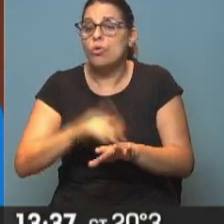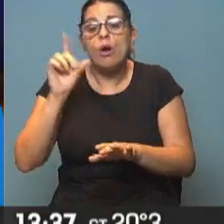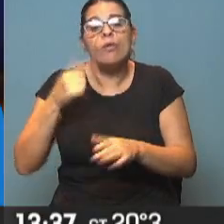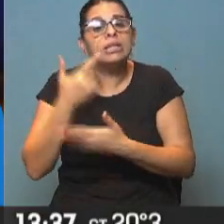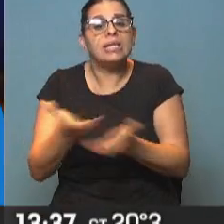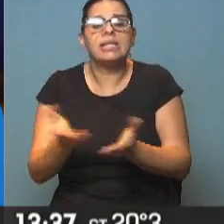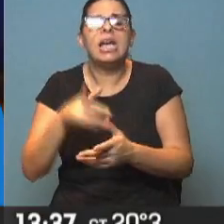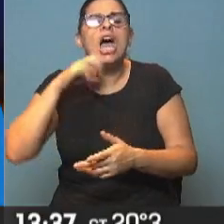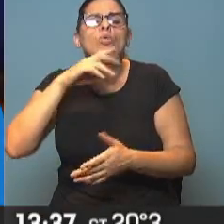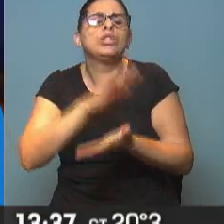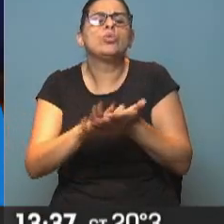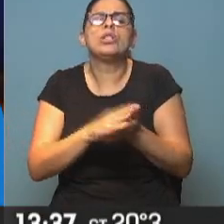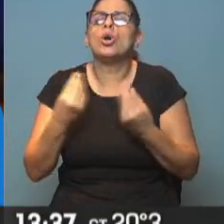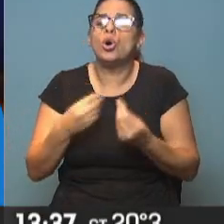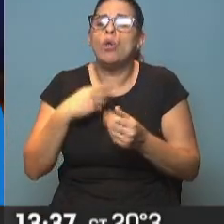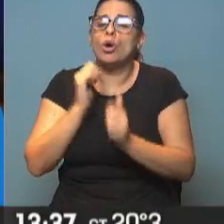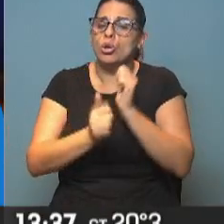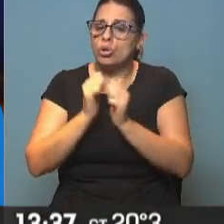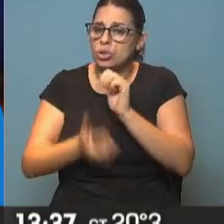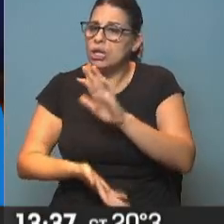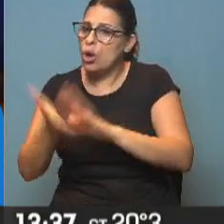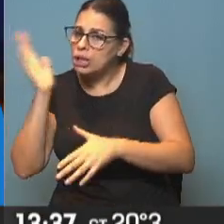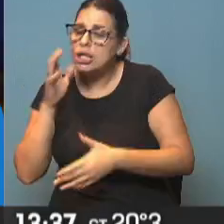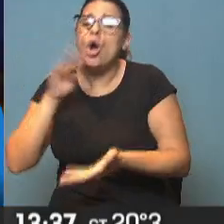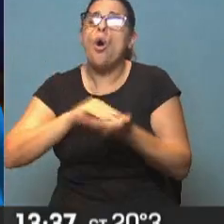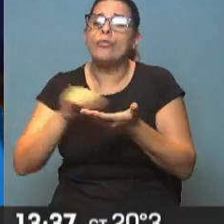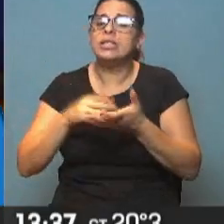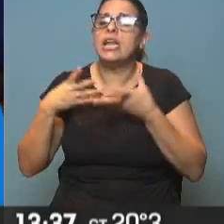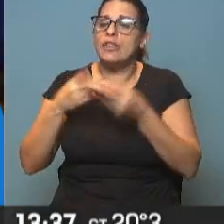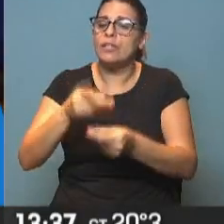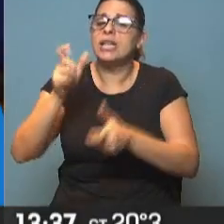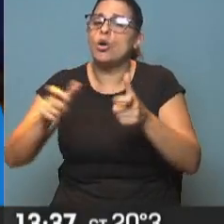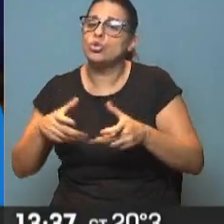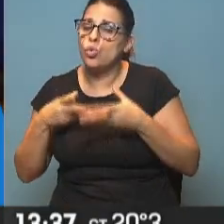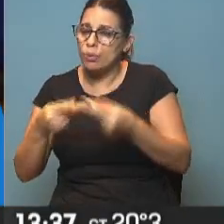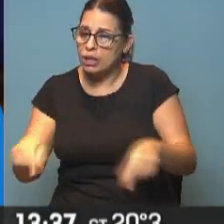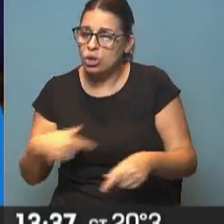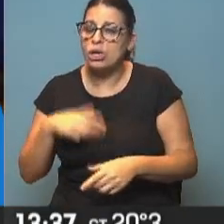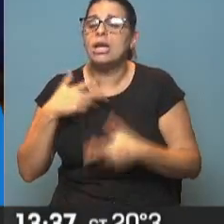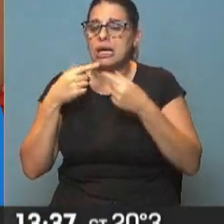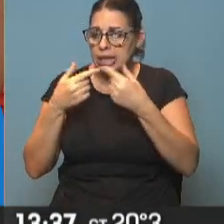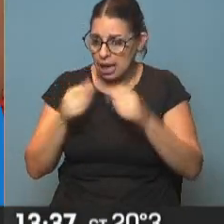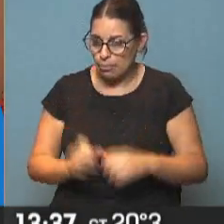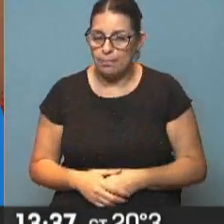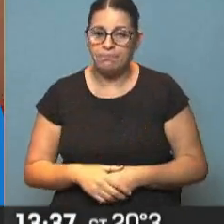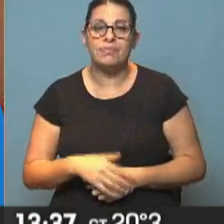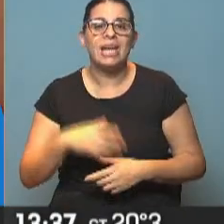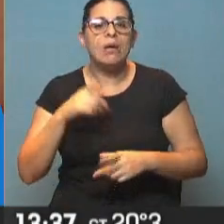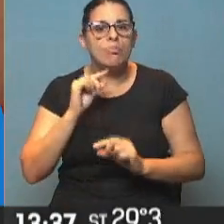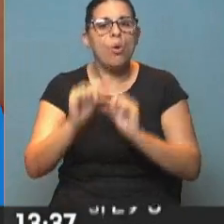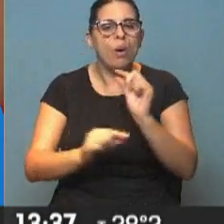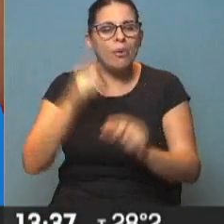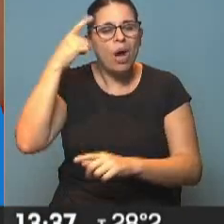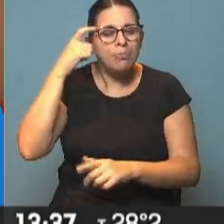y el rosario que vaya a la oficina defensa del consumido municipal y que haga el reclamo bueno estamos aprendiendo a ser consumidores